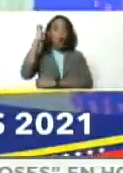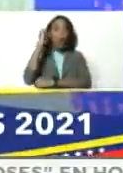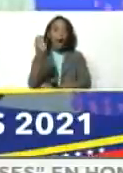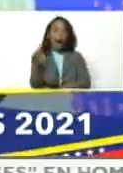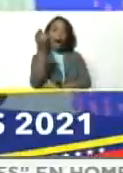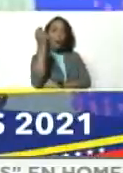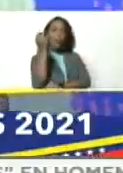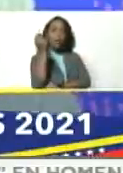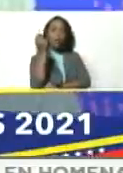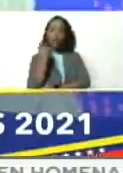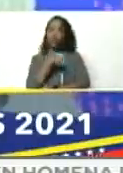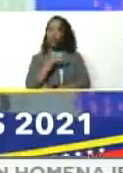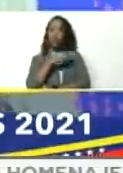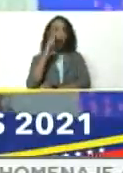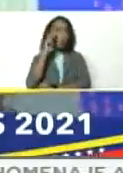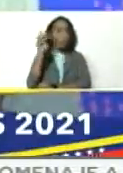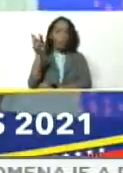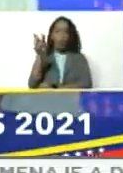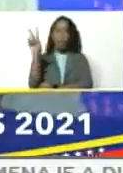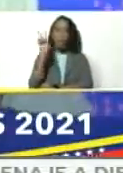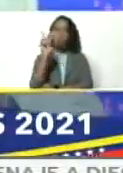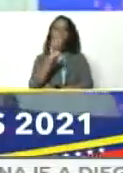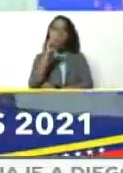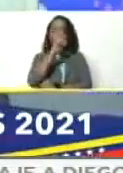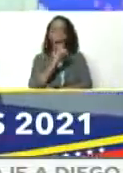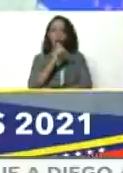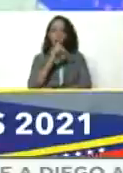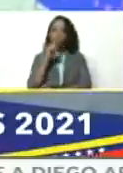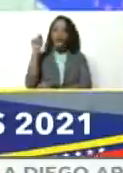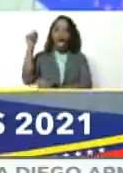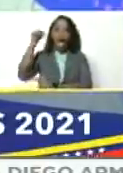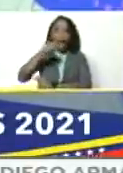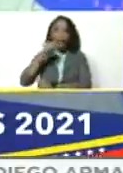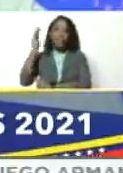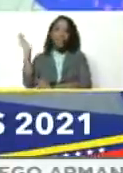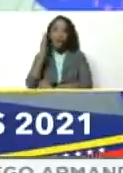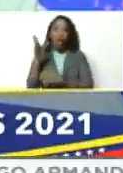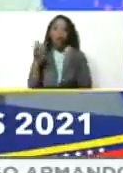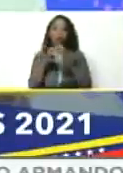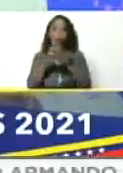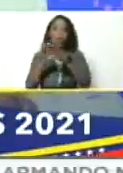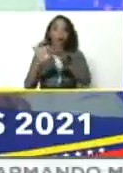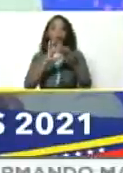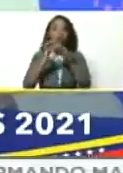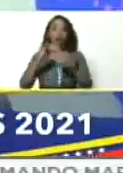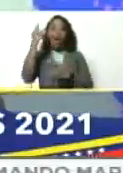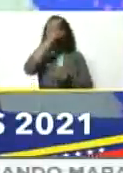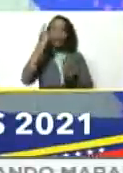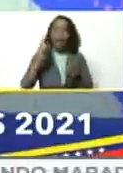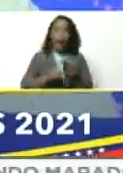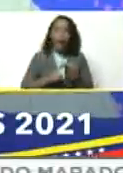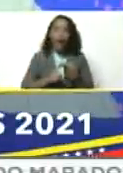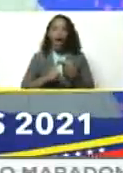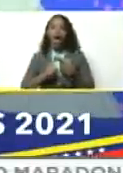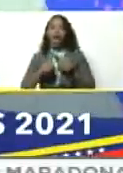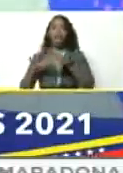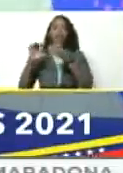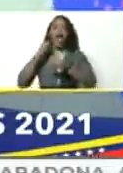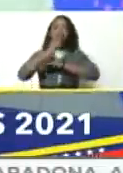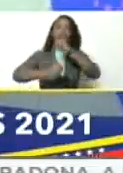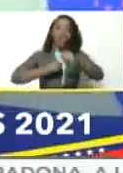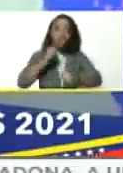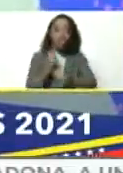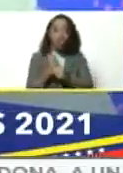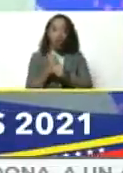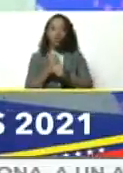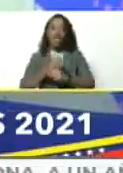lo hemos visto en 22 años. Aquí han venido delegaciones de la Unión Africana, de la Asociación